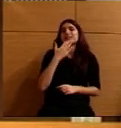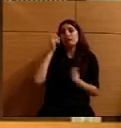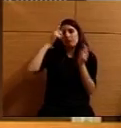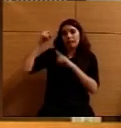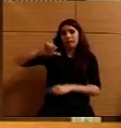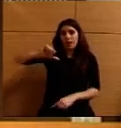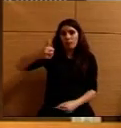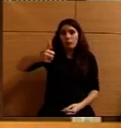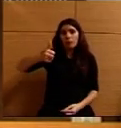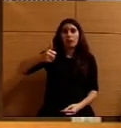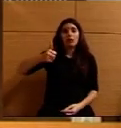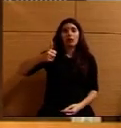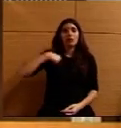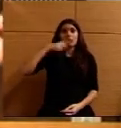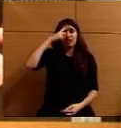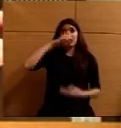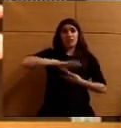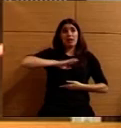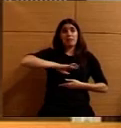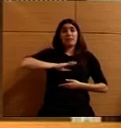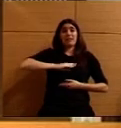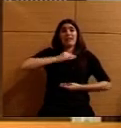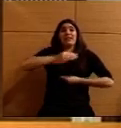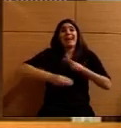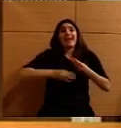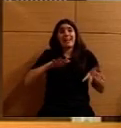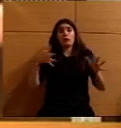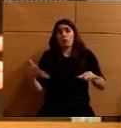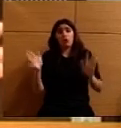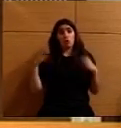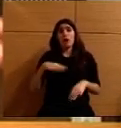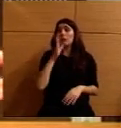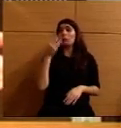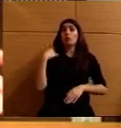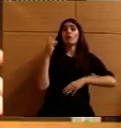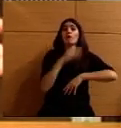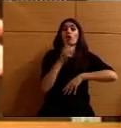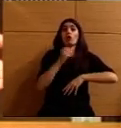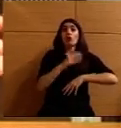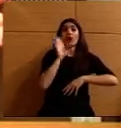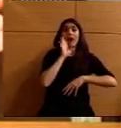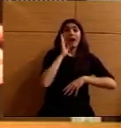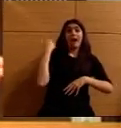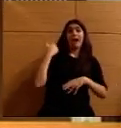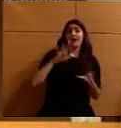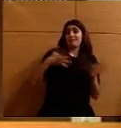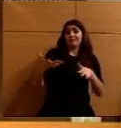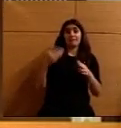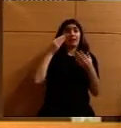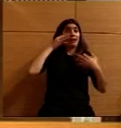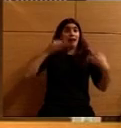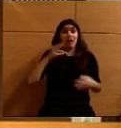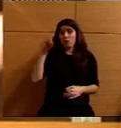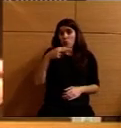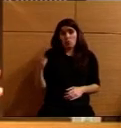aprobase, si serían capaces de ejecutarlo, porque no son capaces de ejecutar el fondo de contingencia que tenemos hoy en día